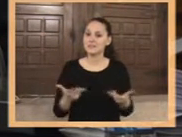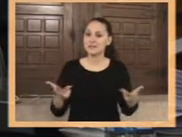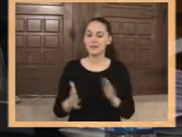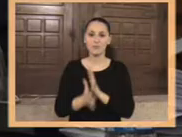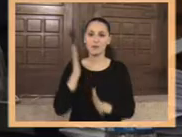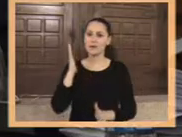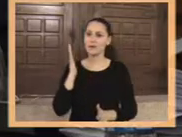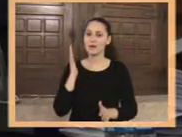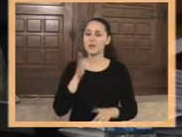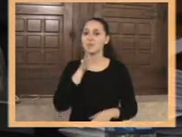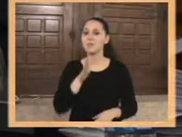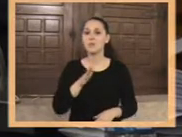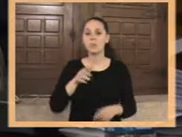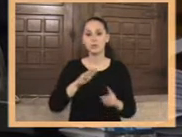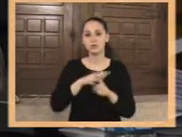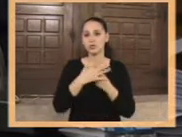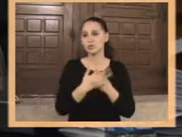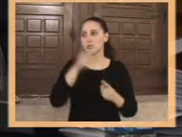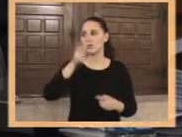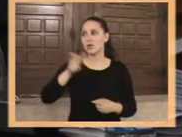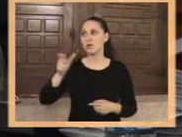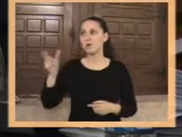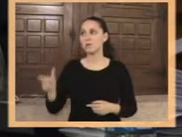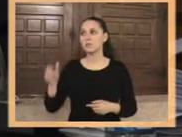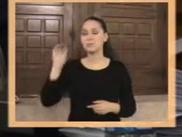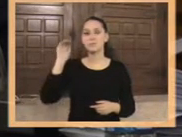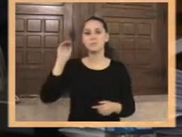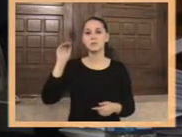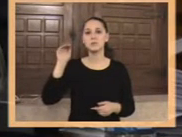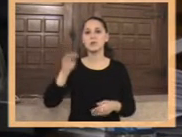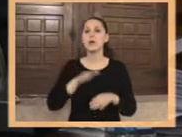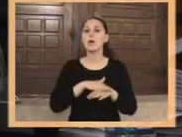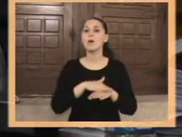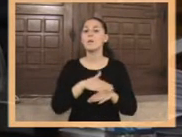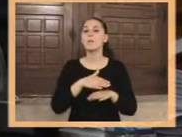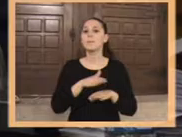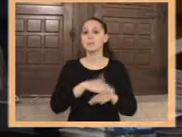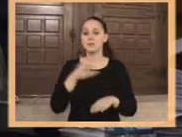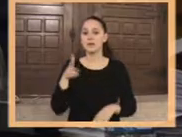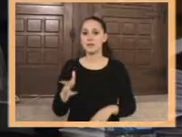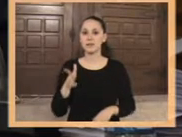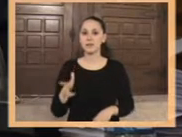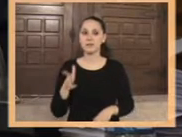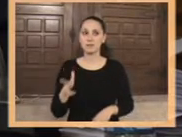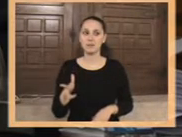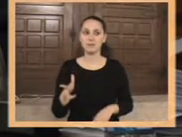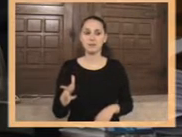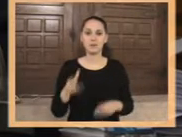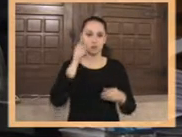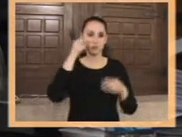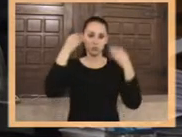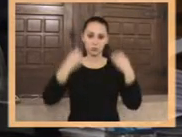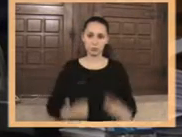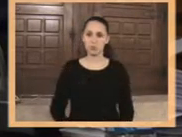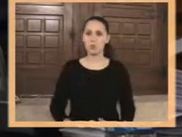que viven las personas refugiadas respecto al derecho internacional de asilo y los derechos humanos. En este